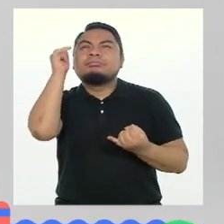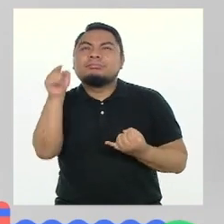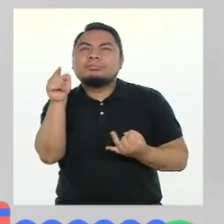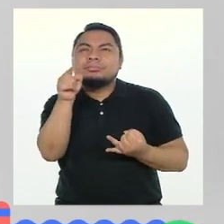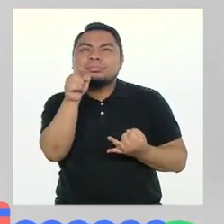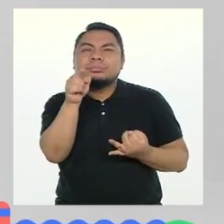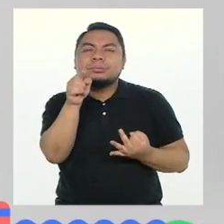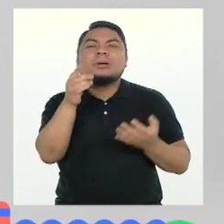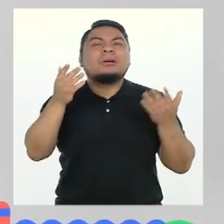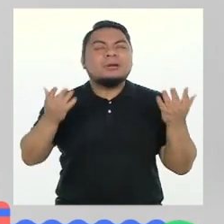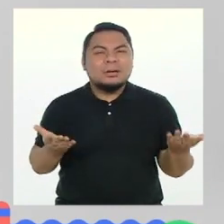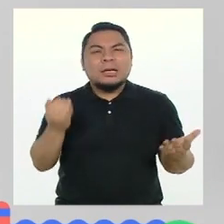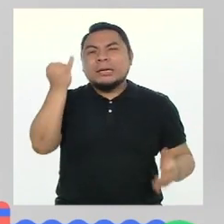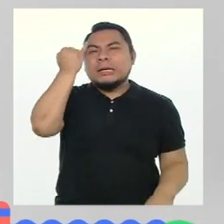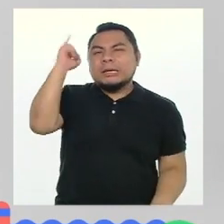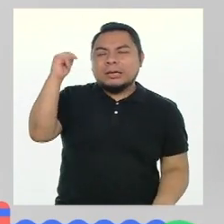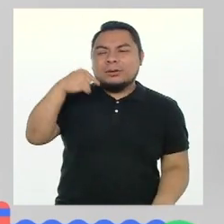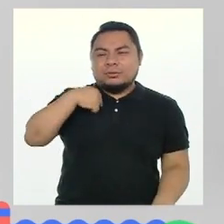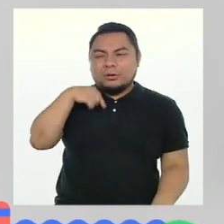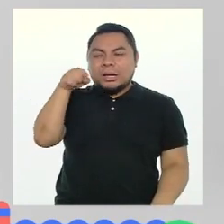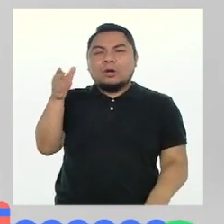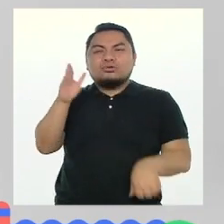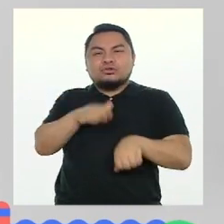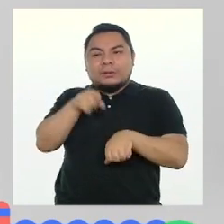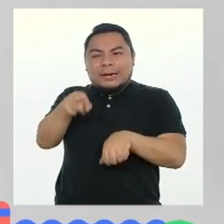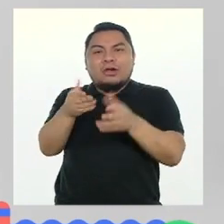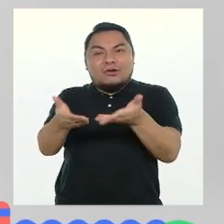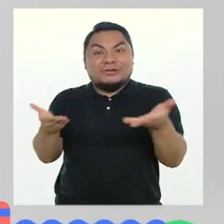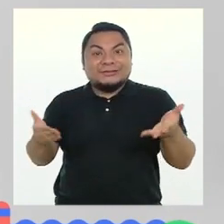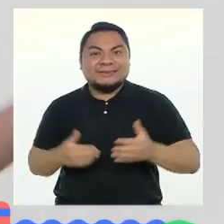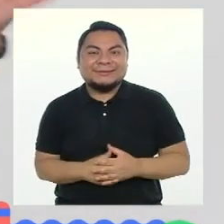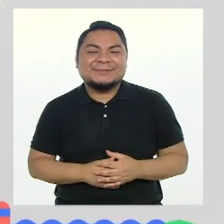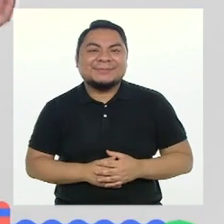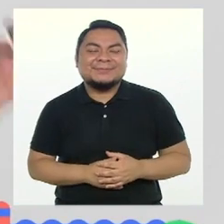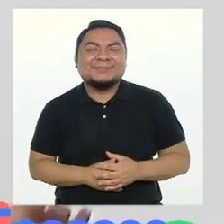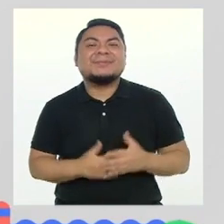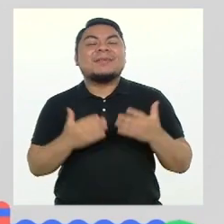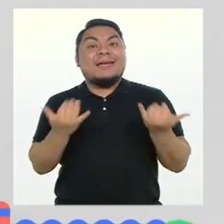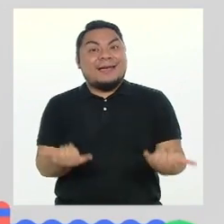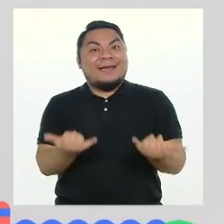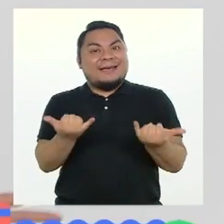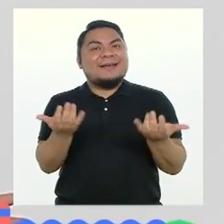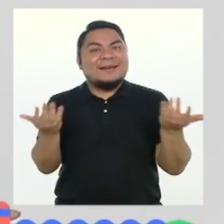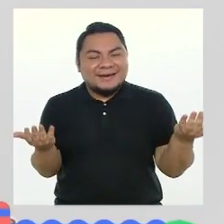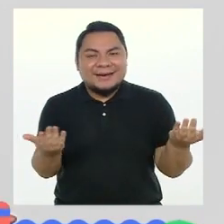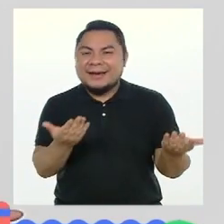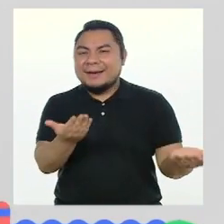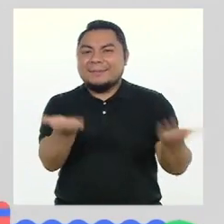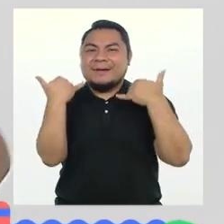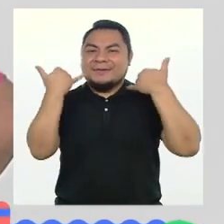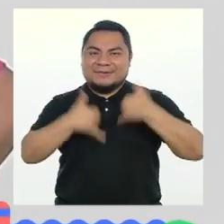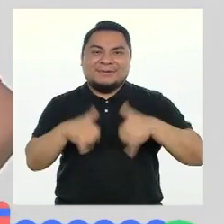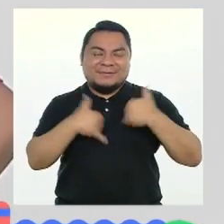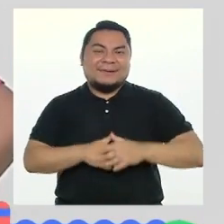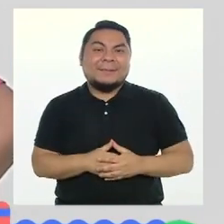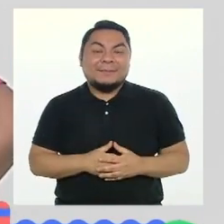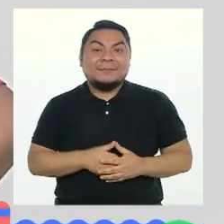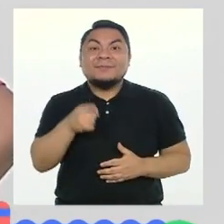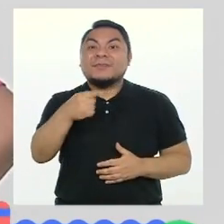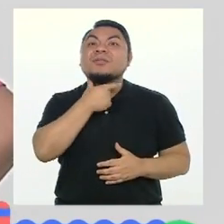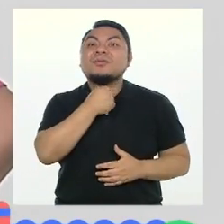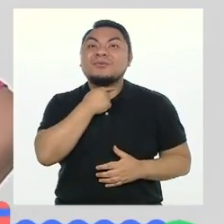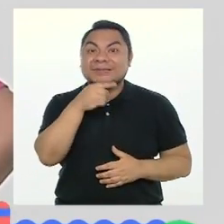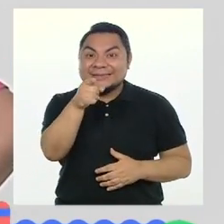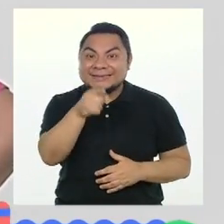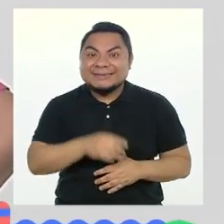es decir, las ideas que tenemos acerca de las cosas. Pero ahora vamos a jugar. ¿Les